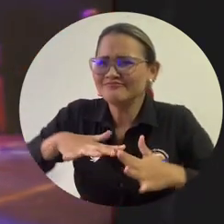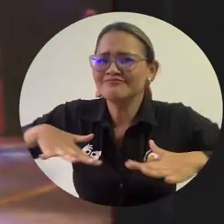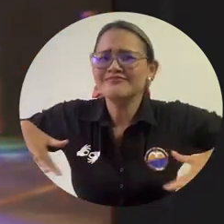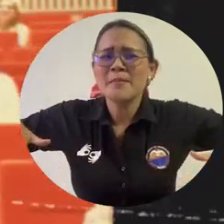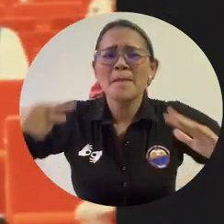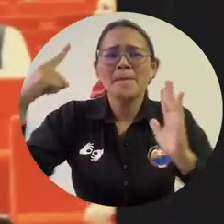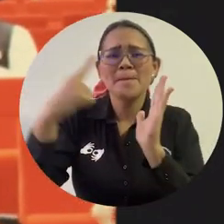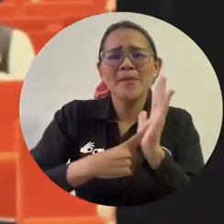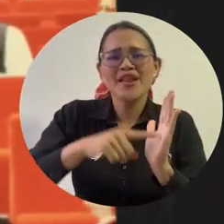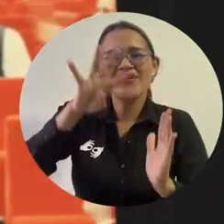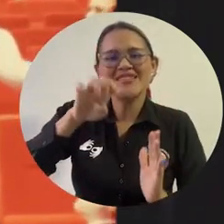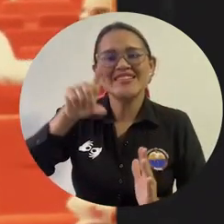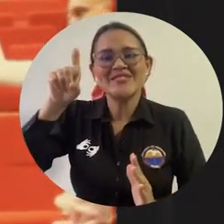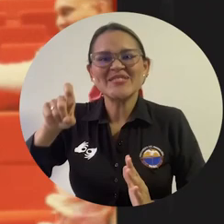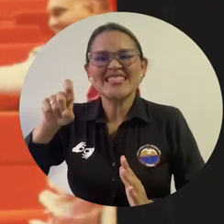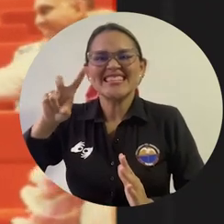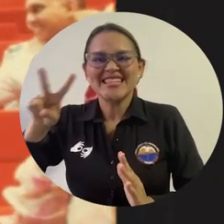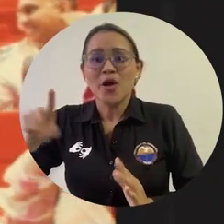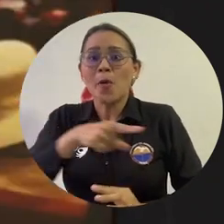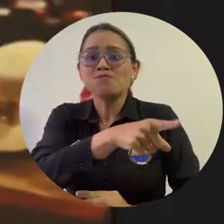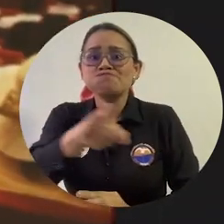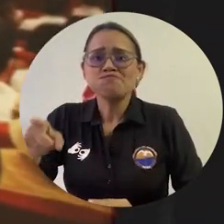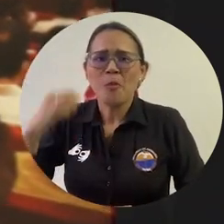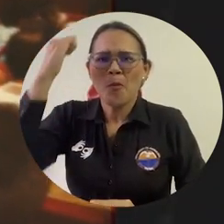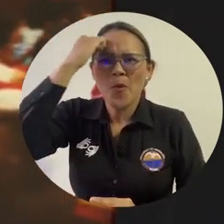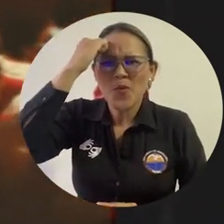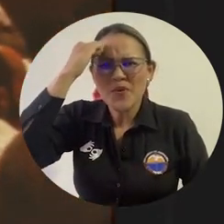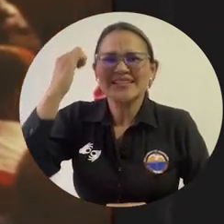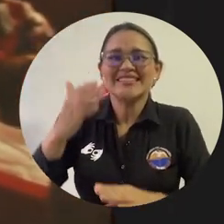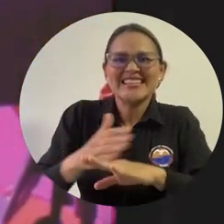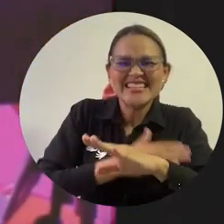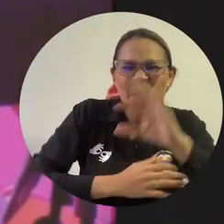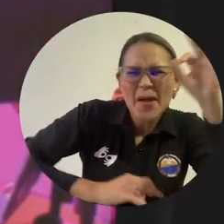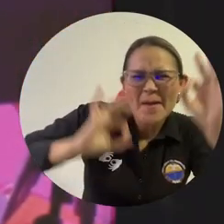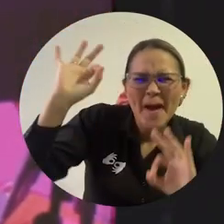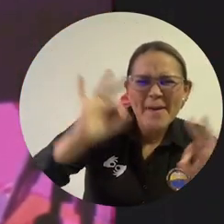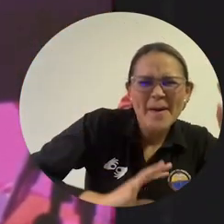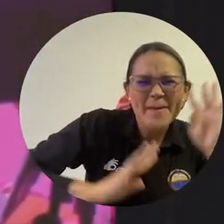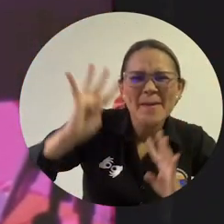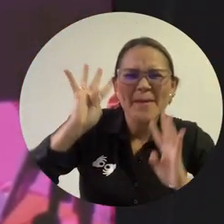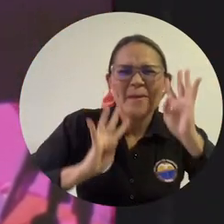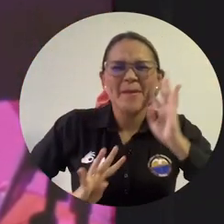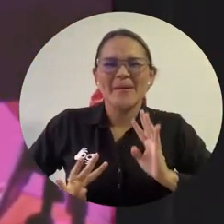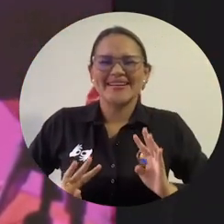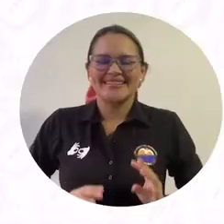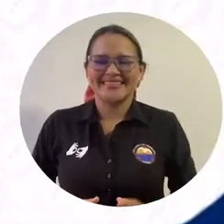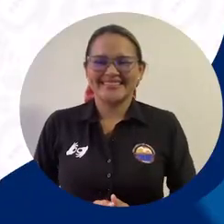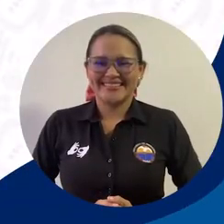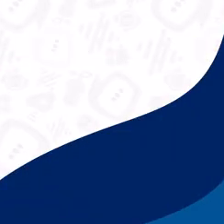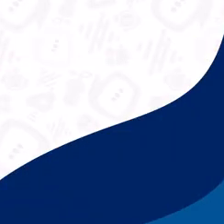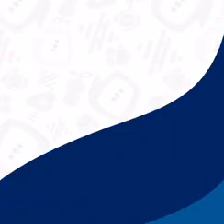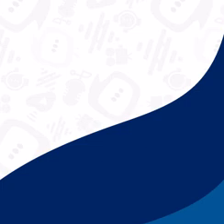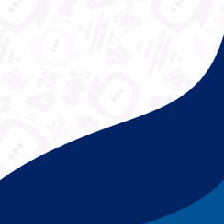de la época. Sus docentes disfrutaron de una gran fiesta en honor a su labor organizada por la Alma Mater.